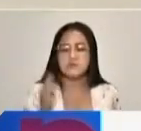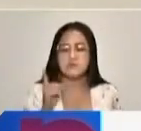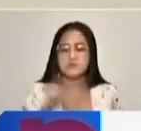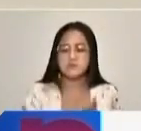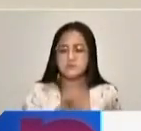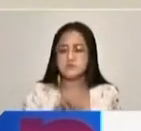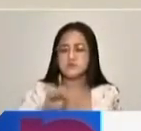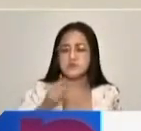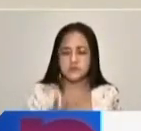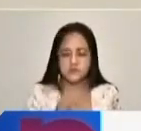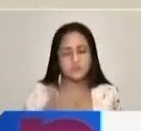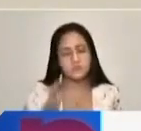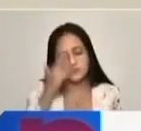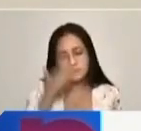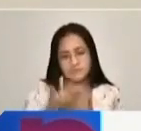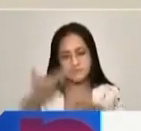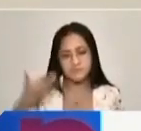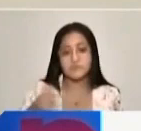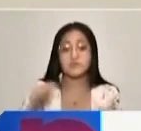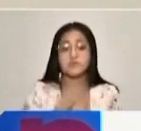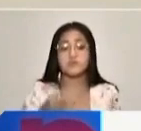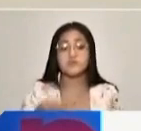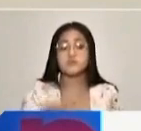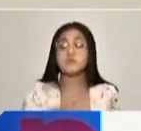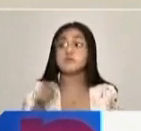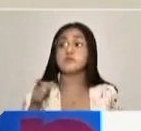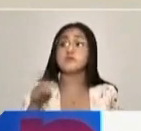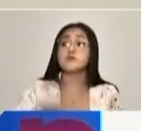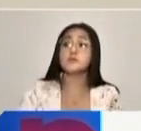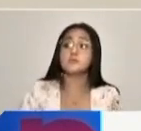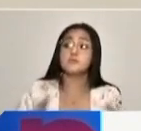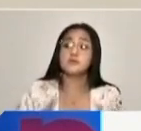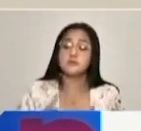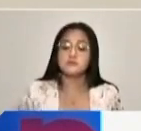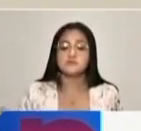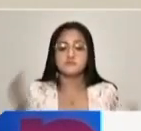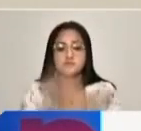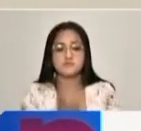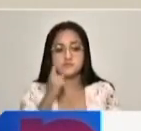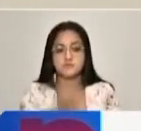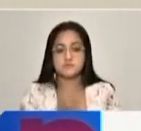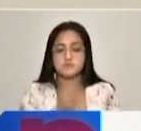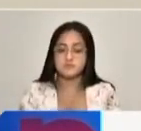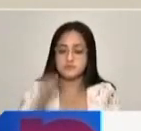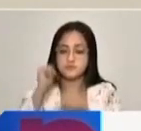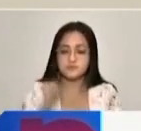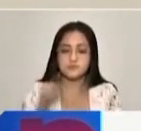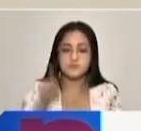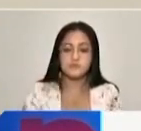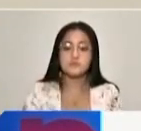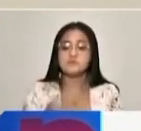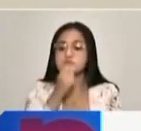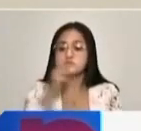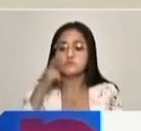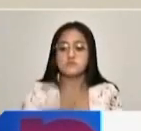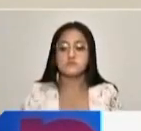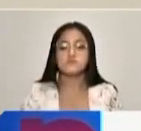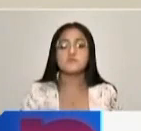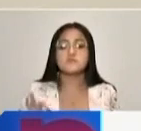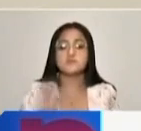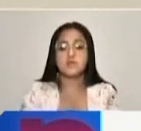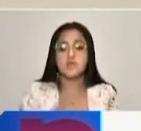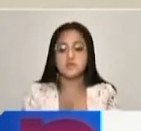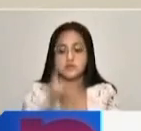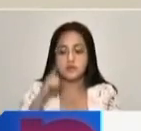1862 con una parada militar a cargo de la secretaría de la defensa